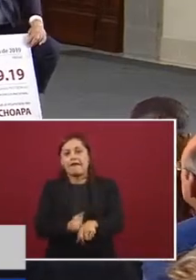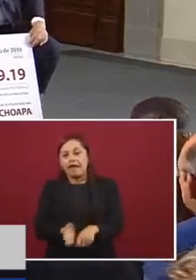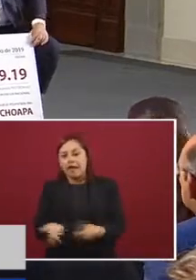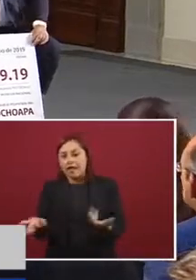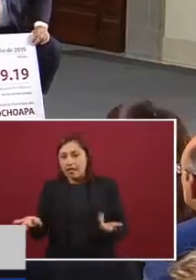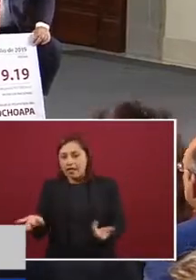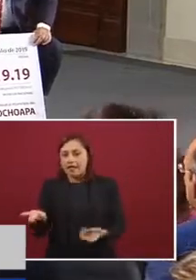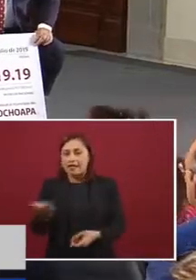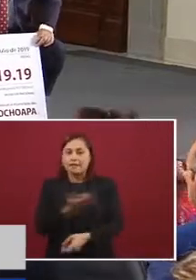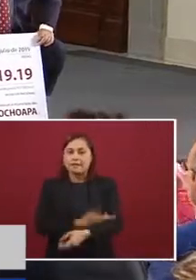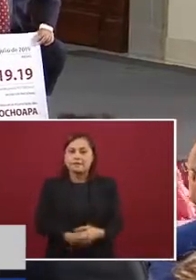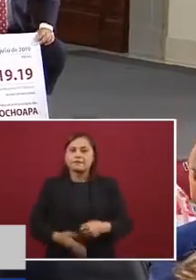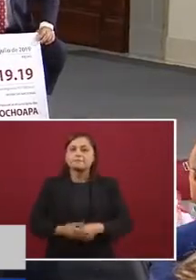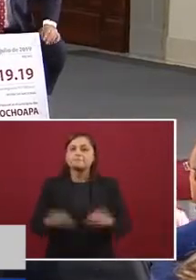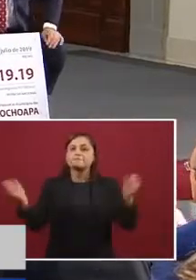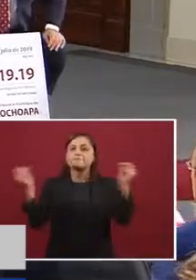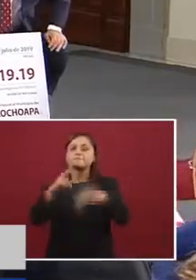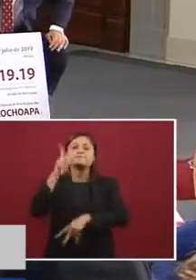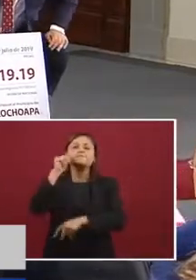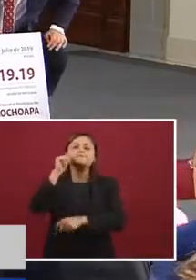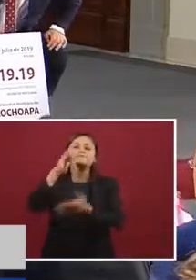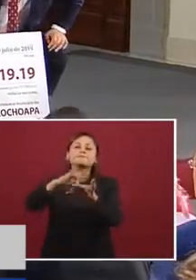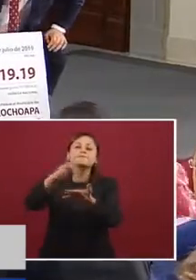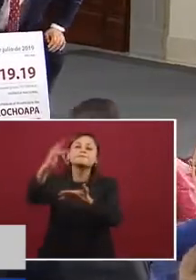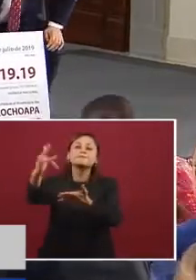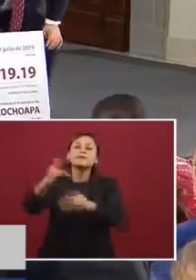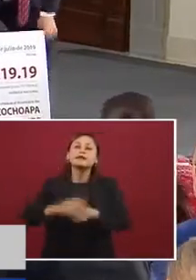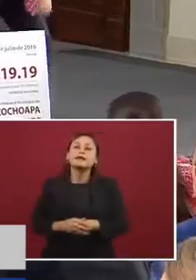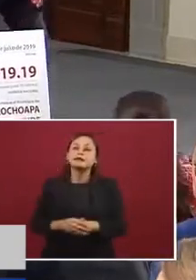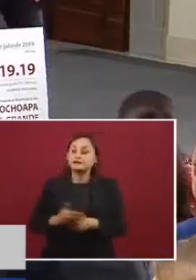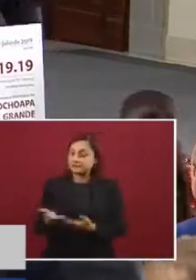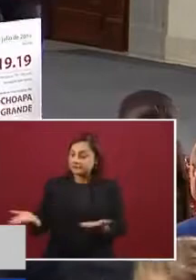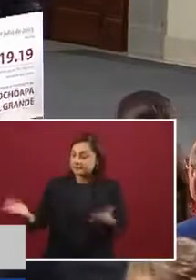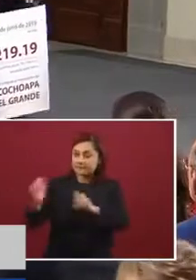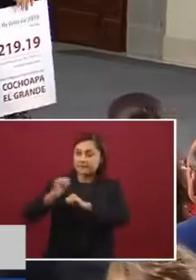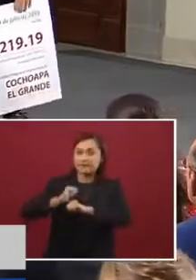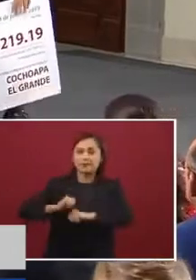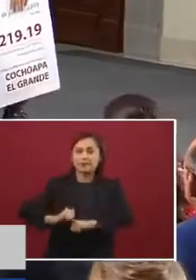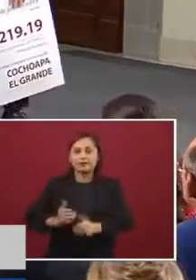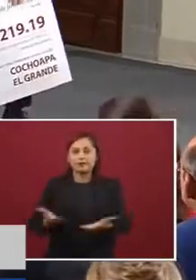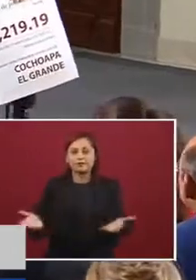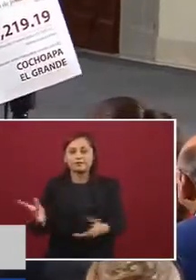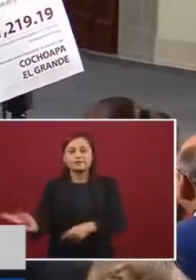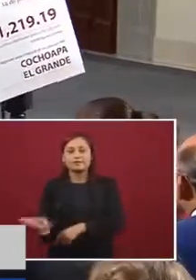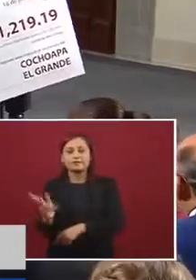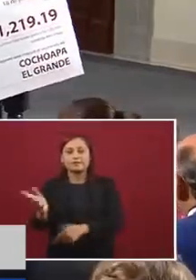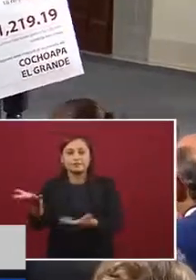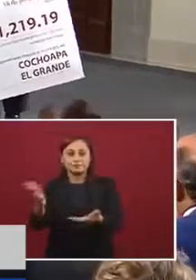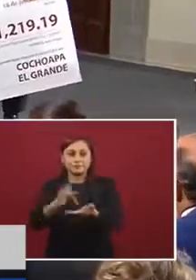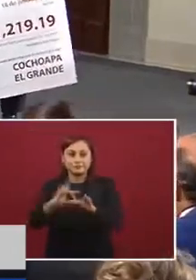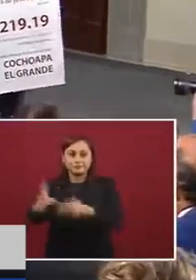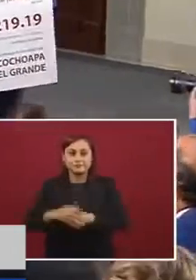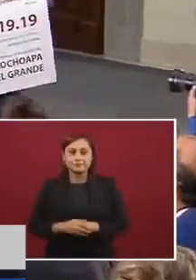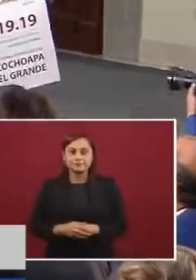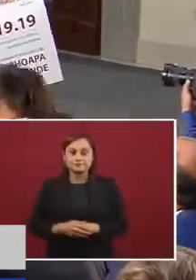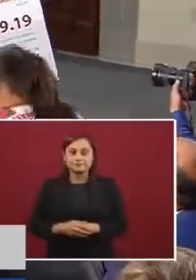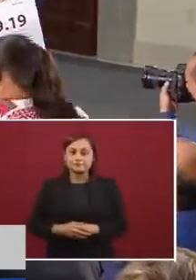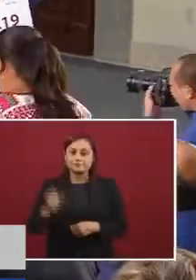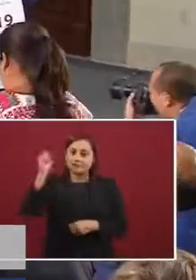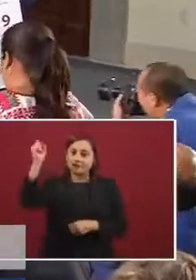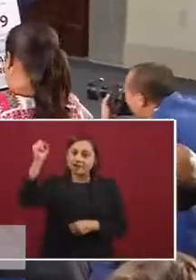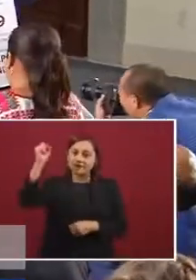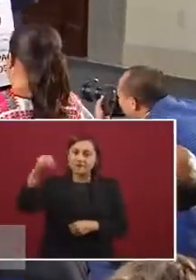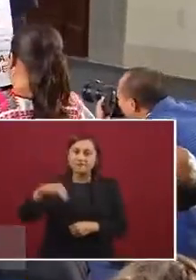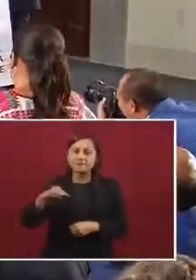mañana. Muchas gracias aquí a las autoridades y a los pueblos. Arriba Metlatono.